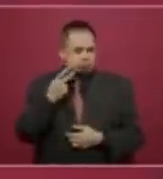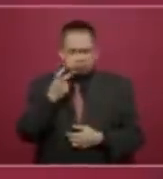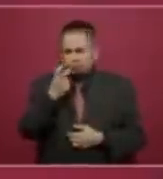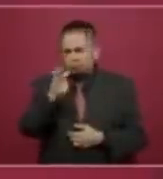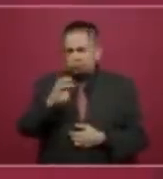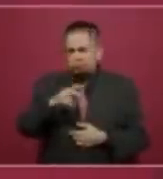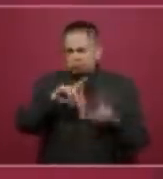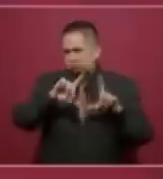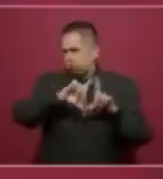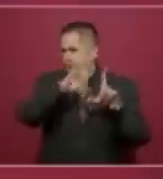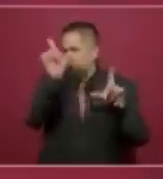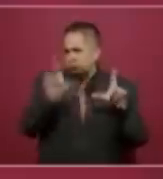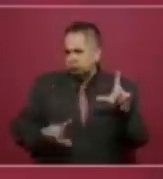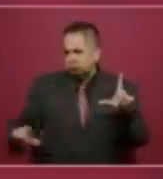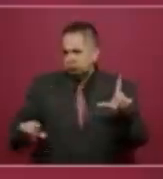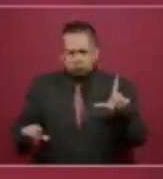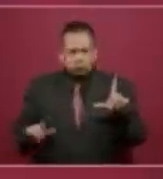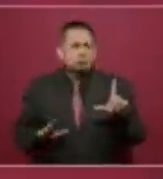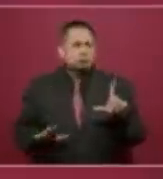nivel nacional.